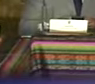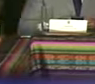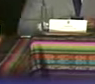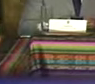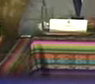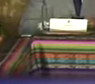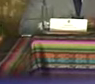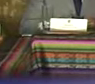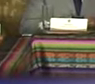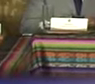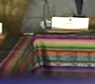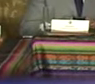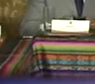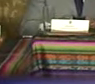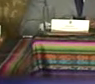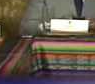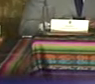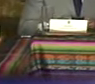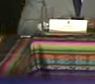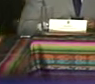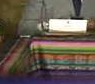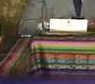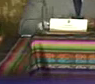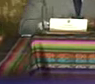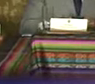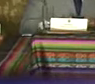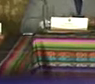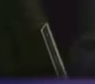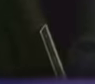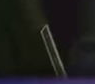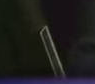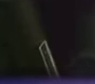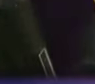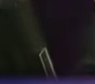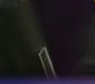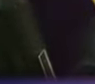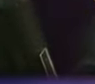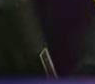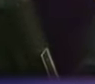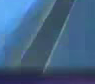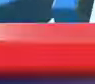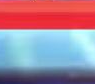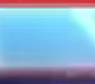Rendición de cuentas a la Nación serán transmitidos por televisión los días lunes.